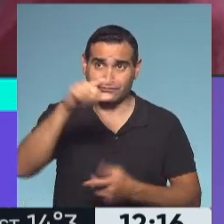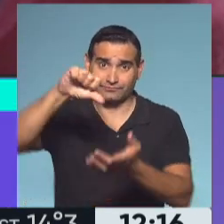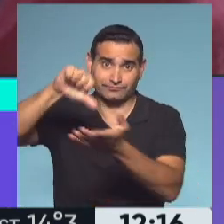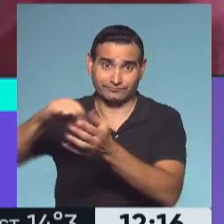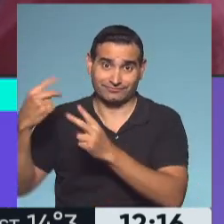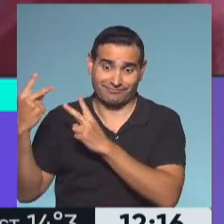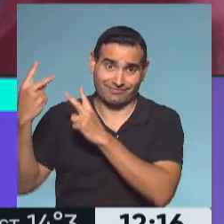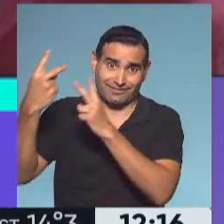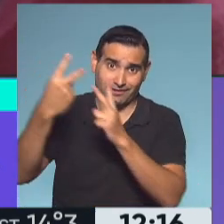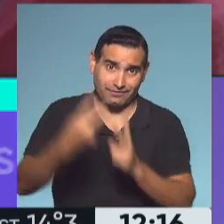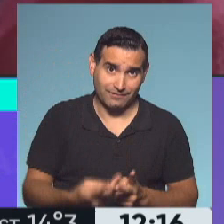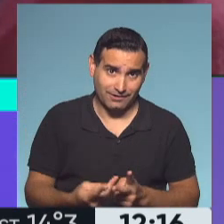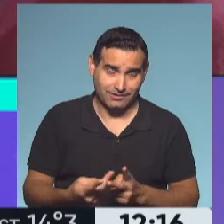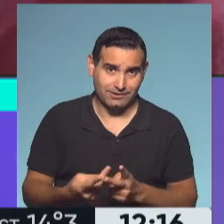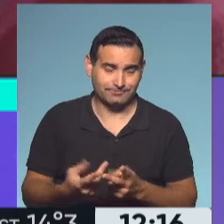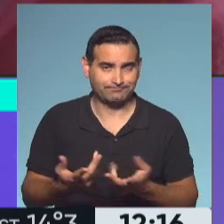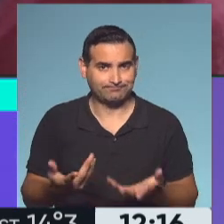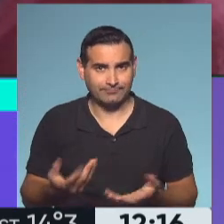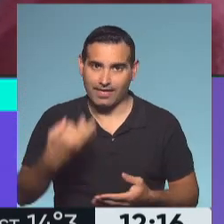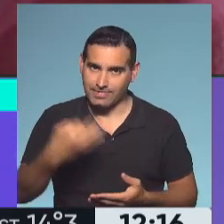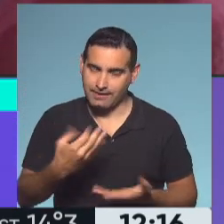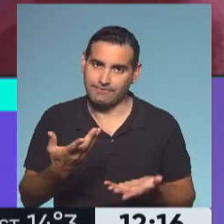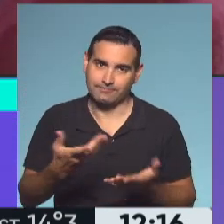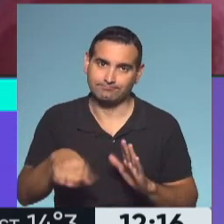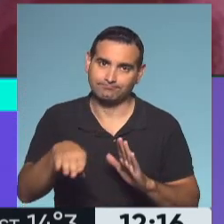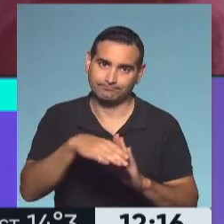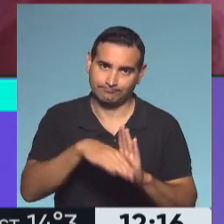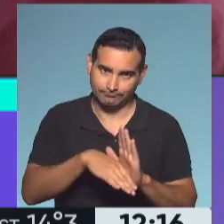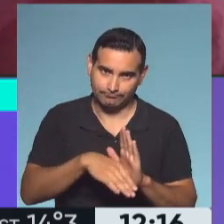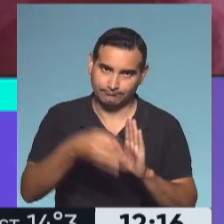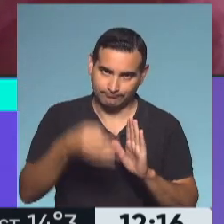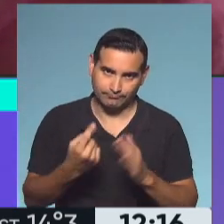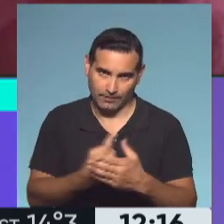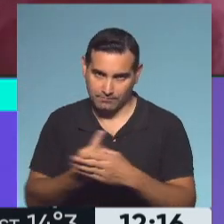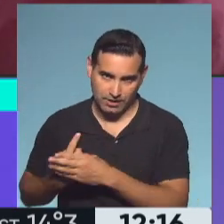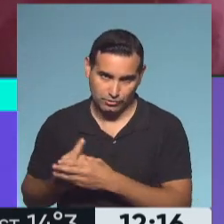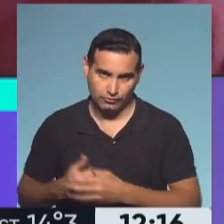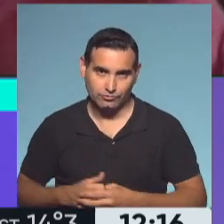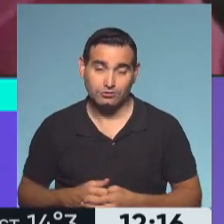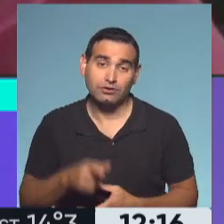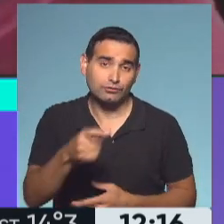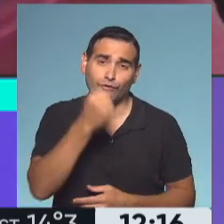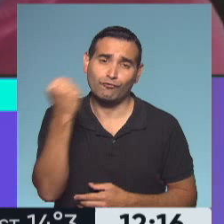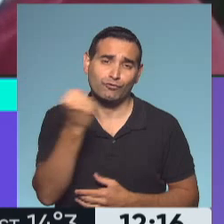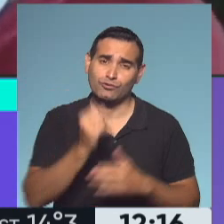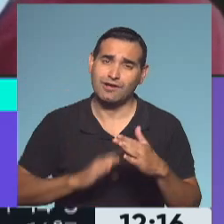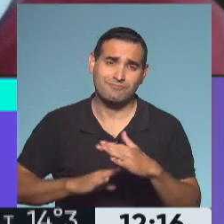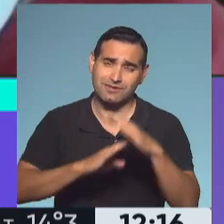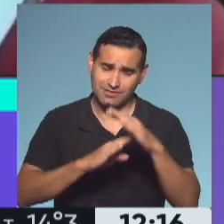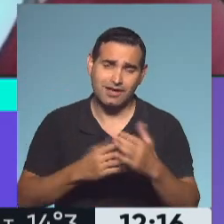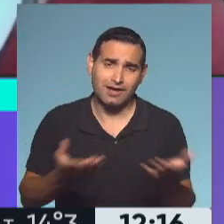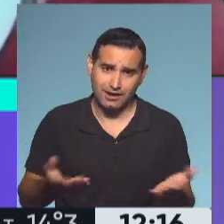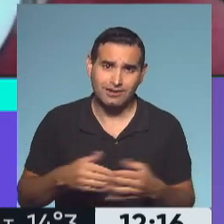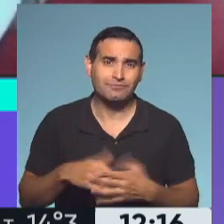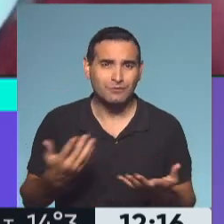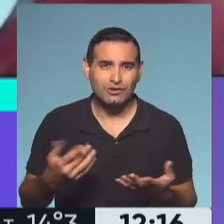todo caso, respetar a rajatabla, se podría decir, el aislamiento. Eso es fundamental. Creo que, mira, el